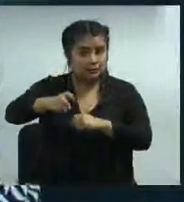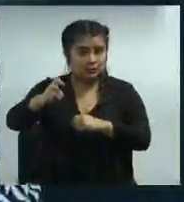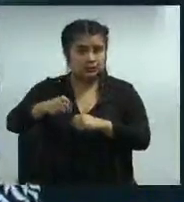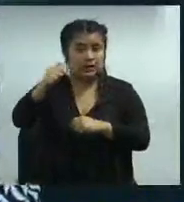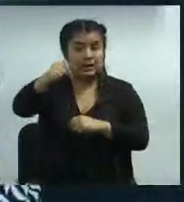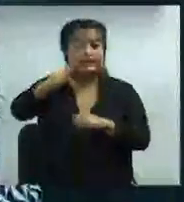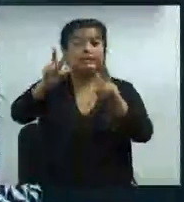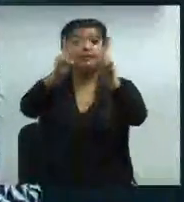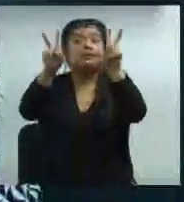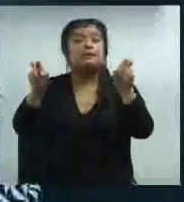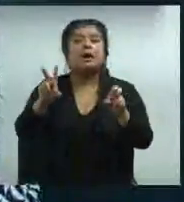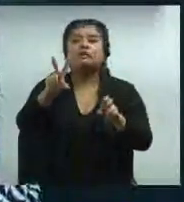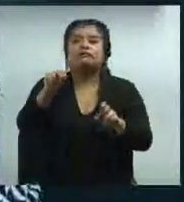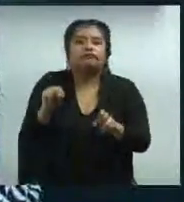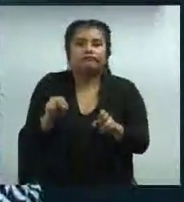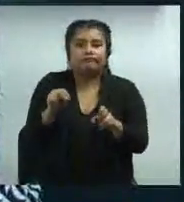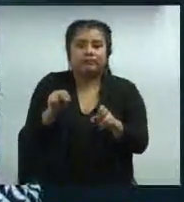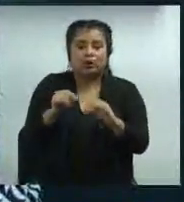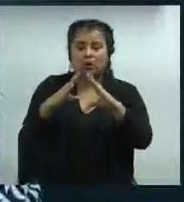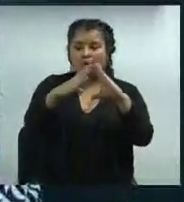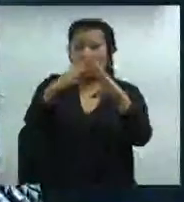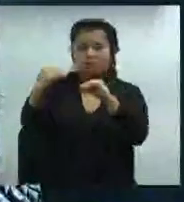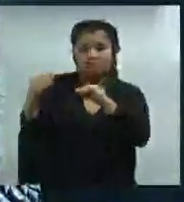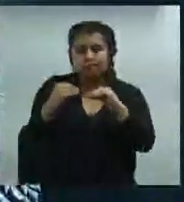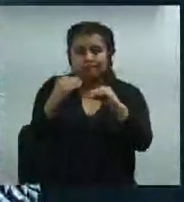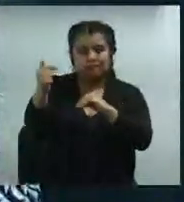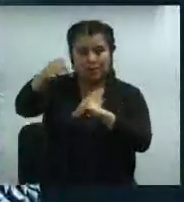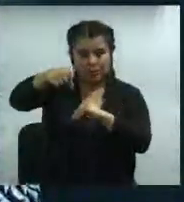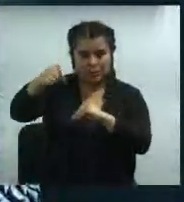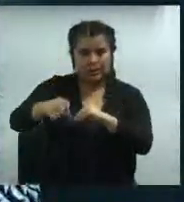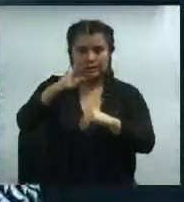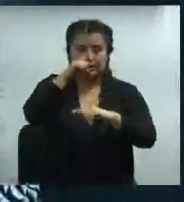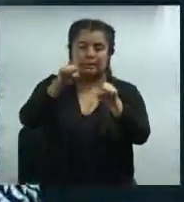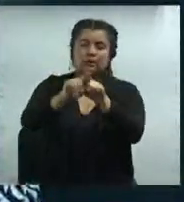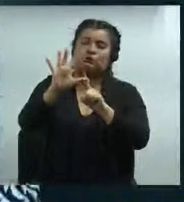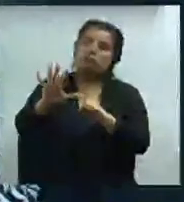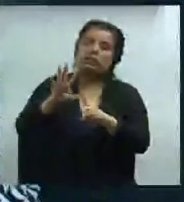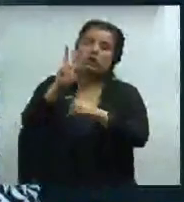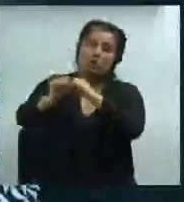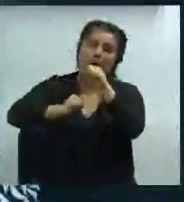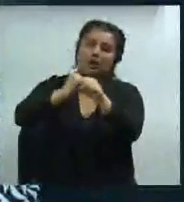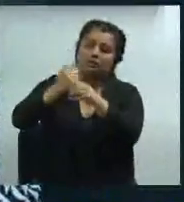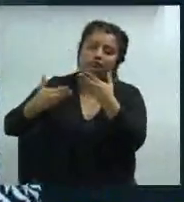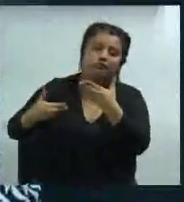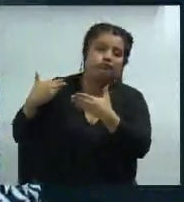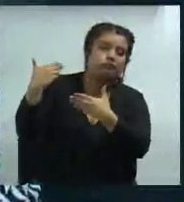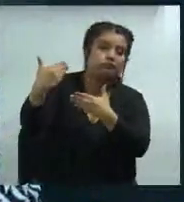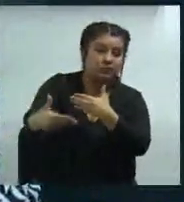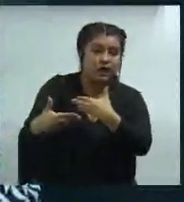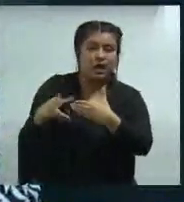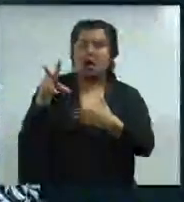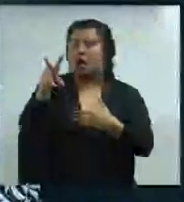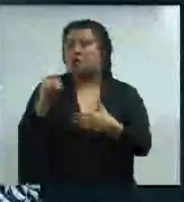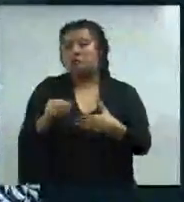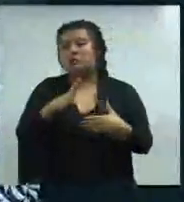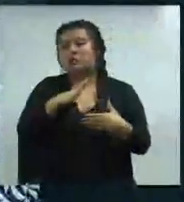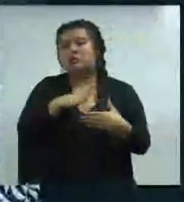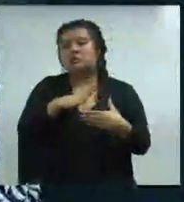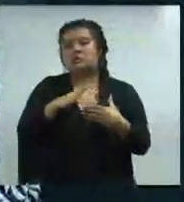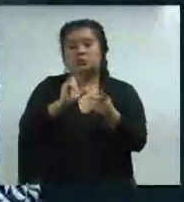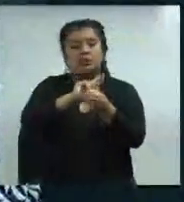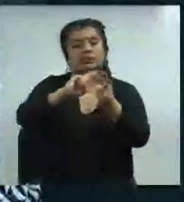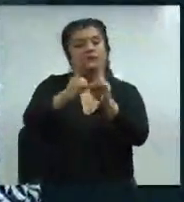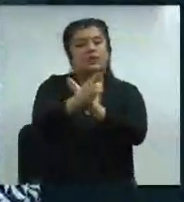lo tocamos en este momento, discúlpenme, pero vamos a pasar otros 5 años sin presentar ningún tema de